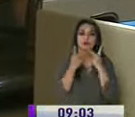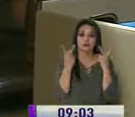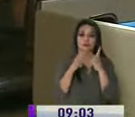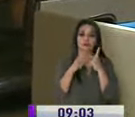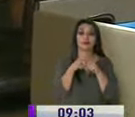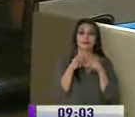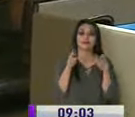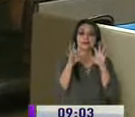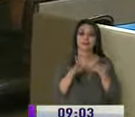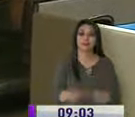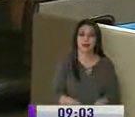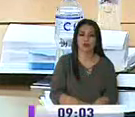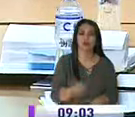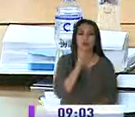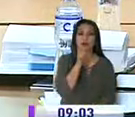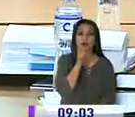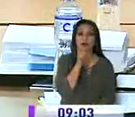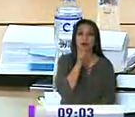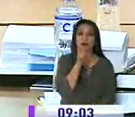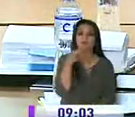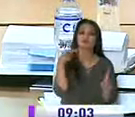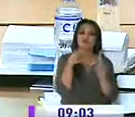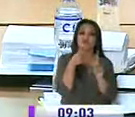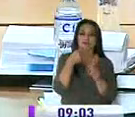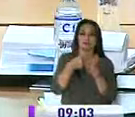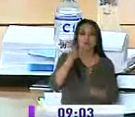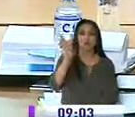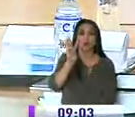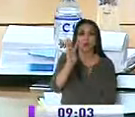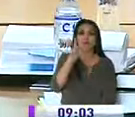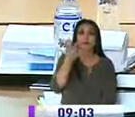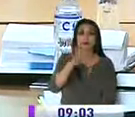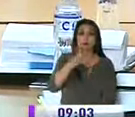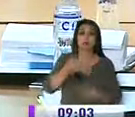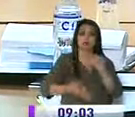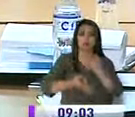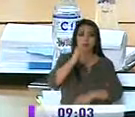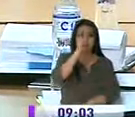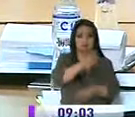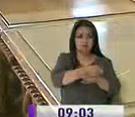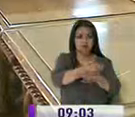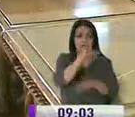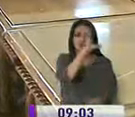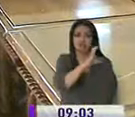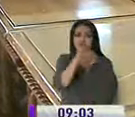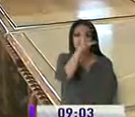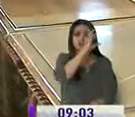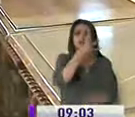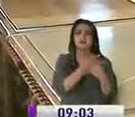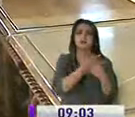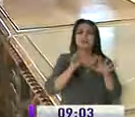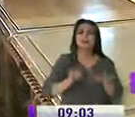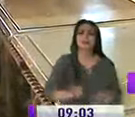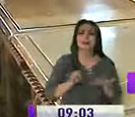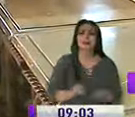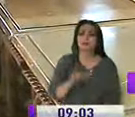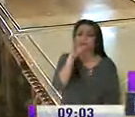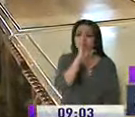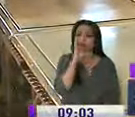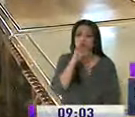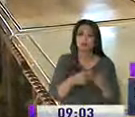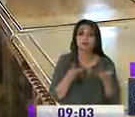de la Secretaría del Agua Senagua, Walter S., pesa una orden de detención desde hace 7 meses. A esta se suma la prisión preventiva a la cual dio